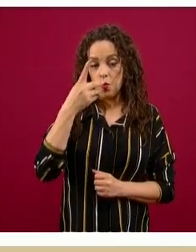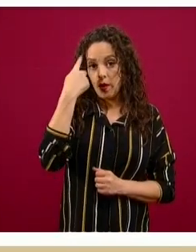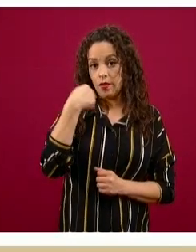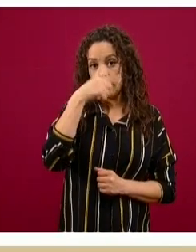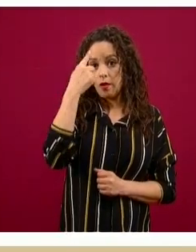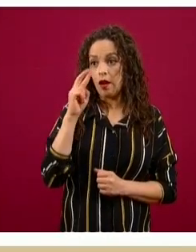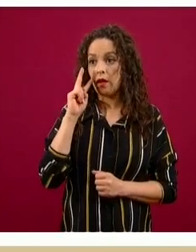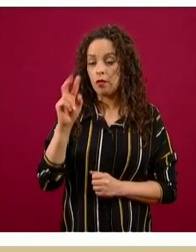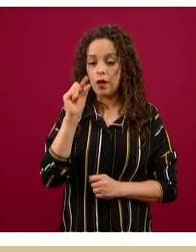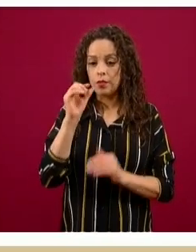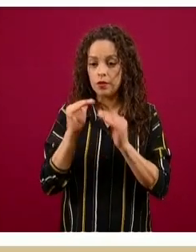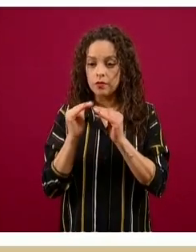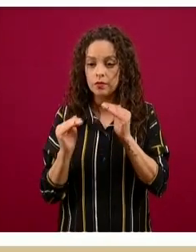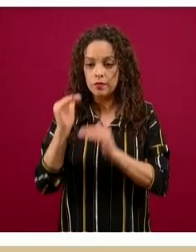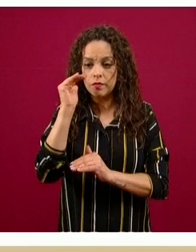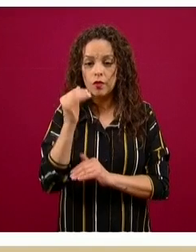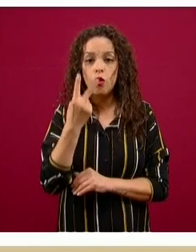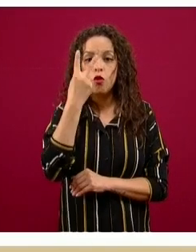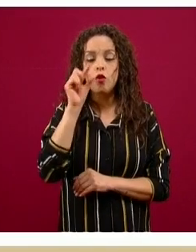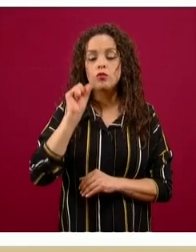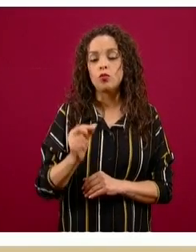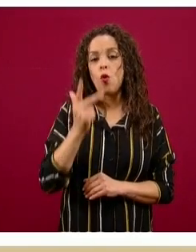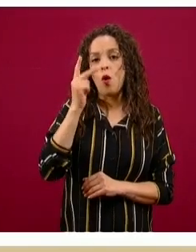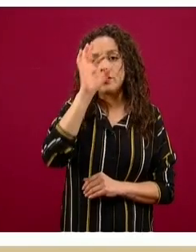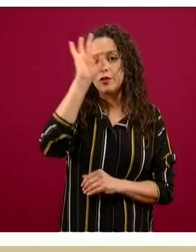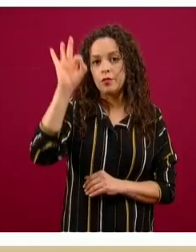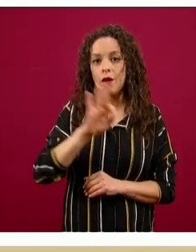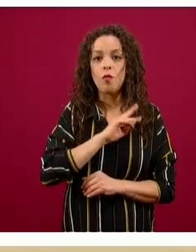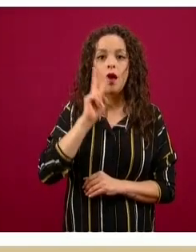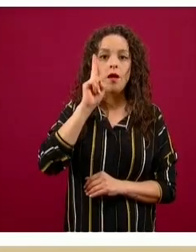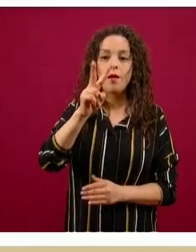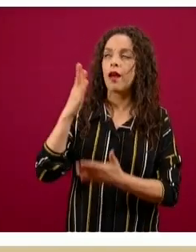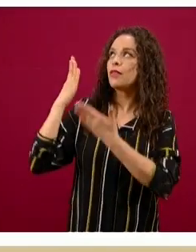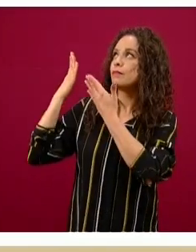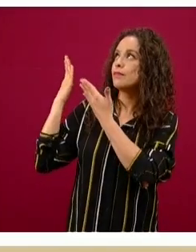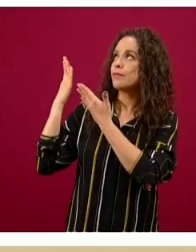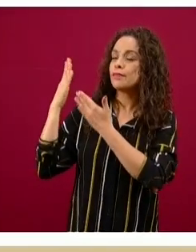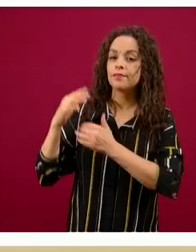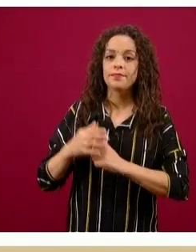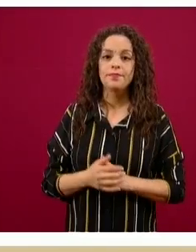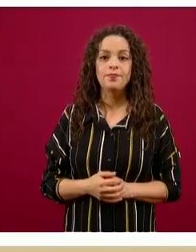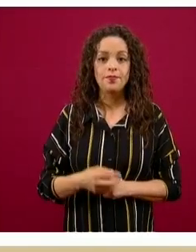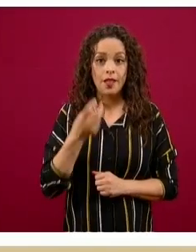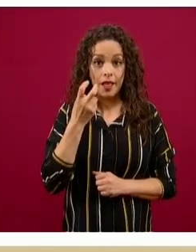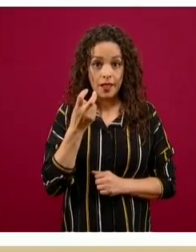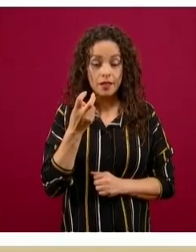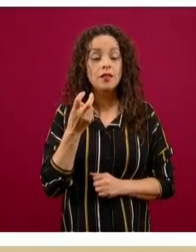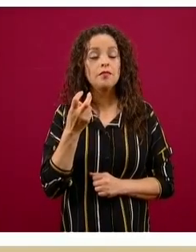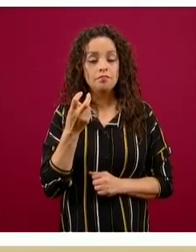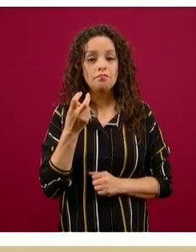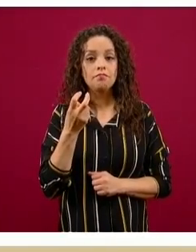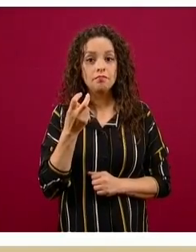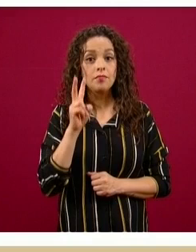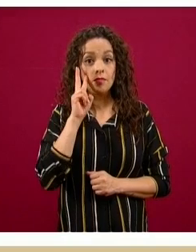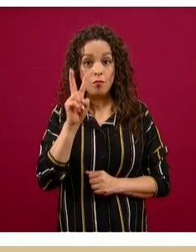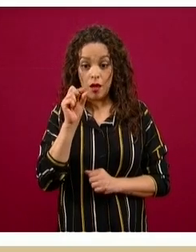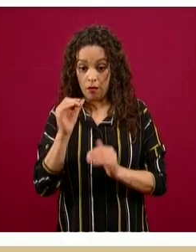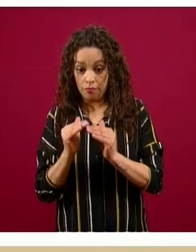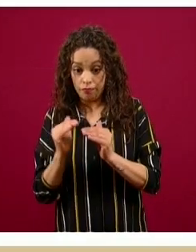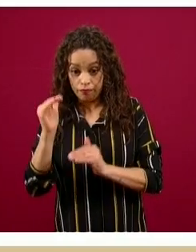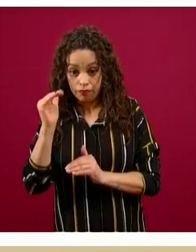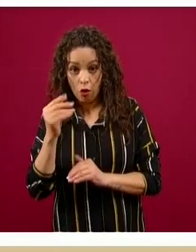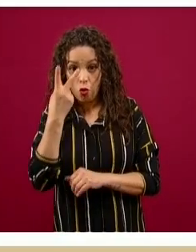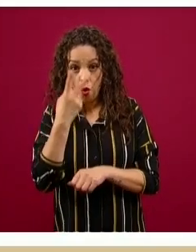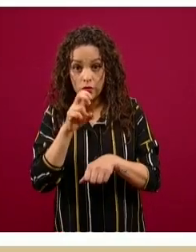un 2.8%, y vemos que este incremento se ha mantenido pues para las últimas 2 semanas